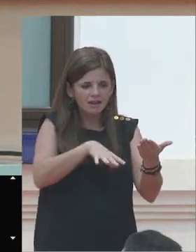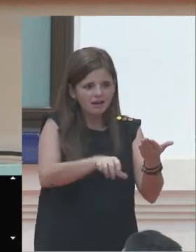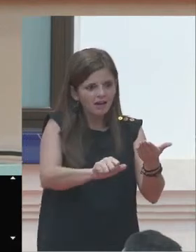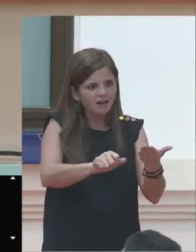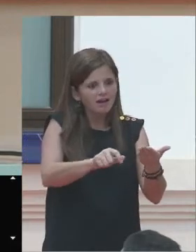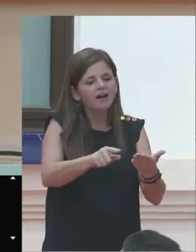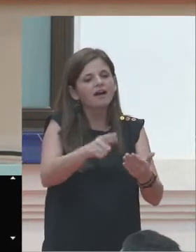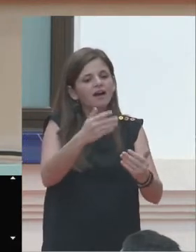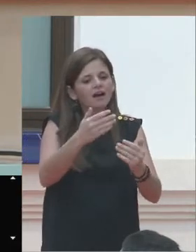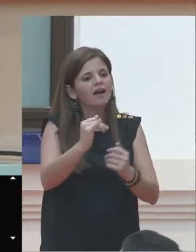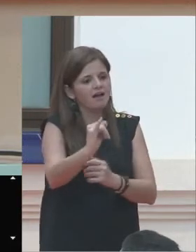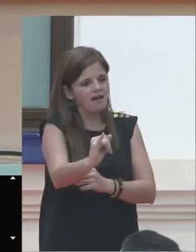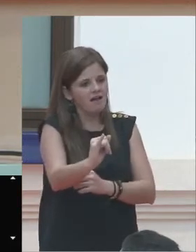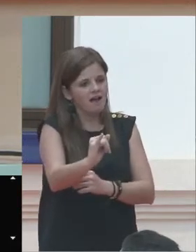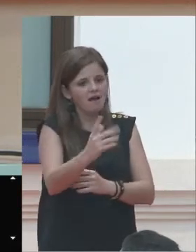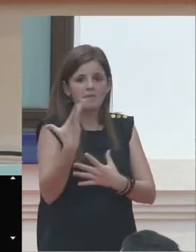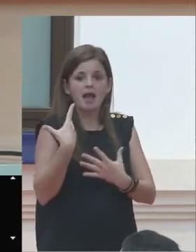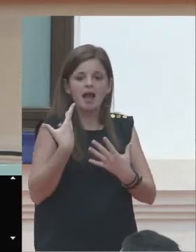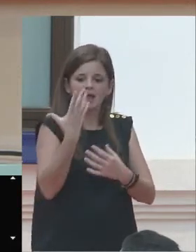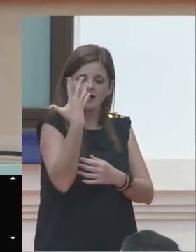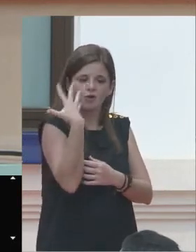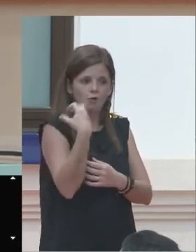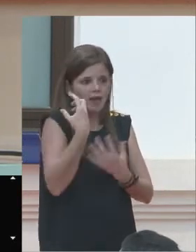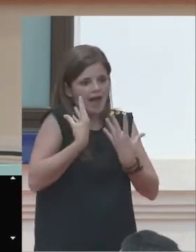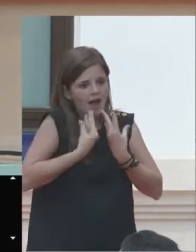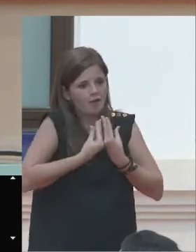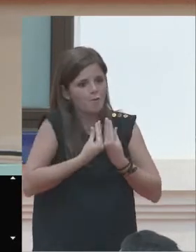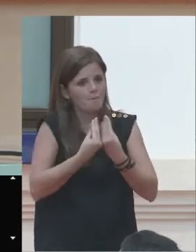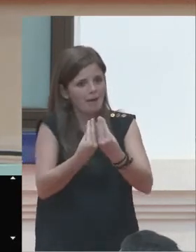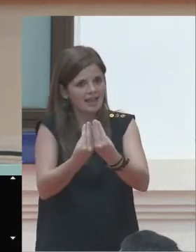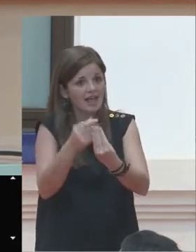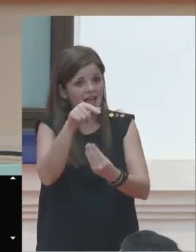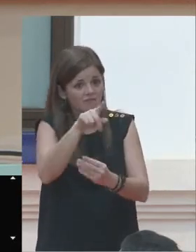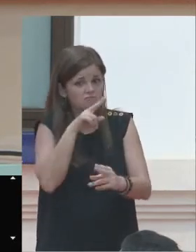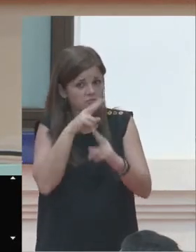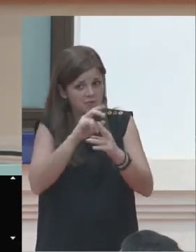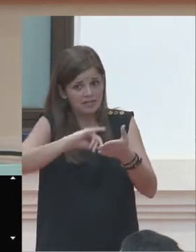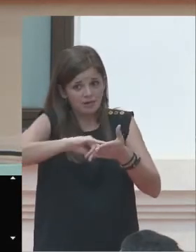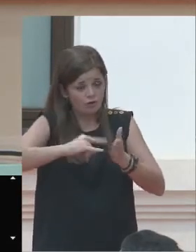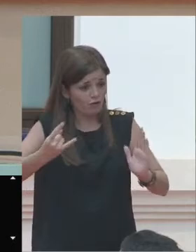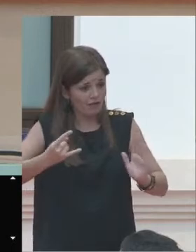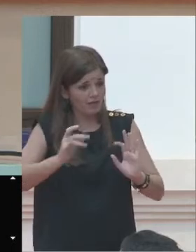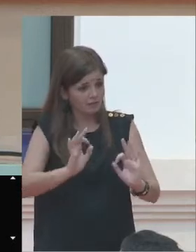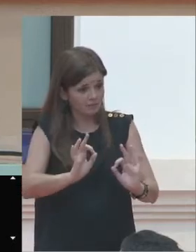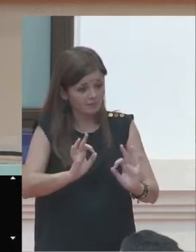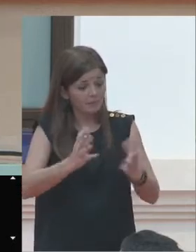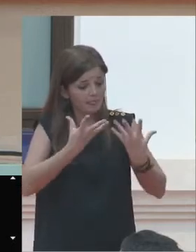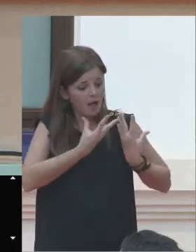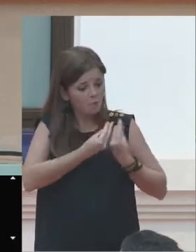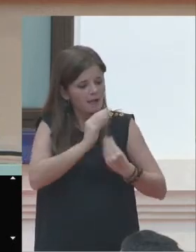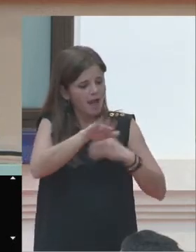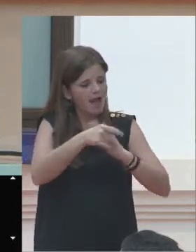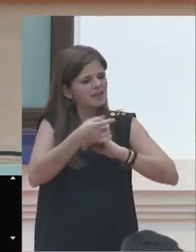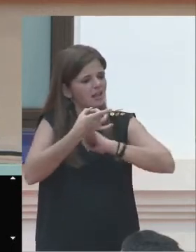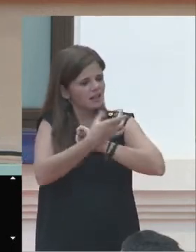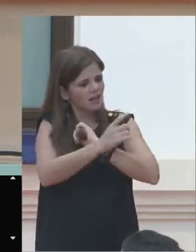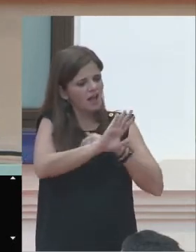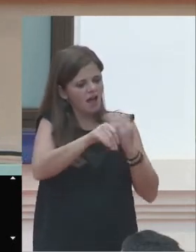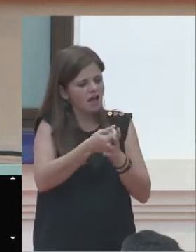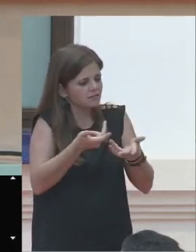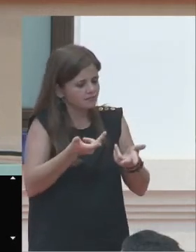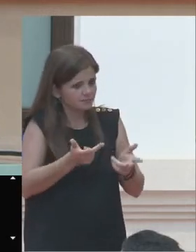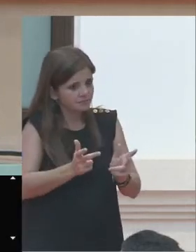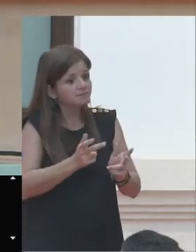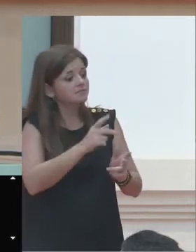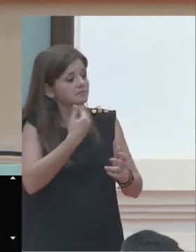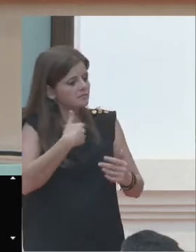acompañan, me ponen una rampa, todo esto es tecnología. Me suben a un tren que está preparado, es tecnología. En las paradas